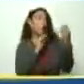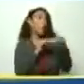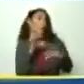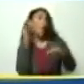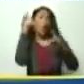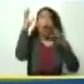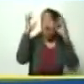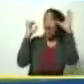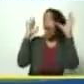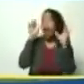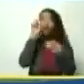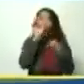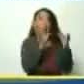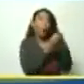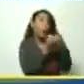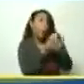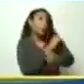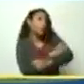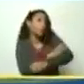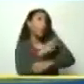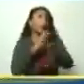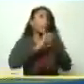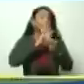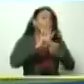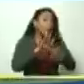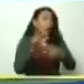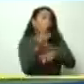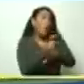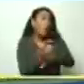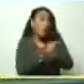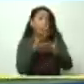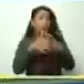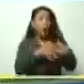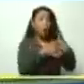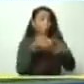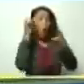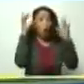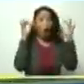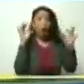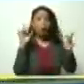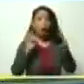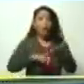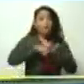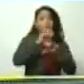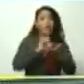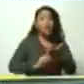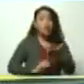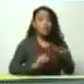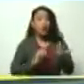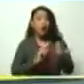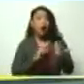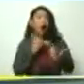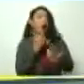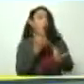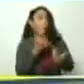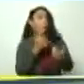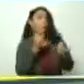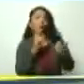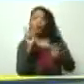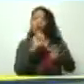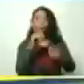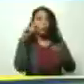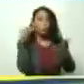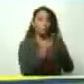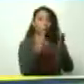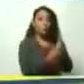con un sector de la oposición que representa el gobierno de Estados Unidos y firmamos algo no, no aquí está